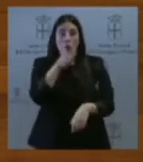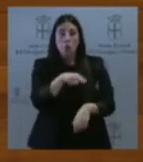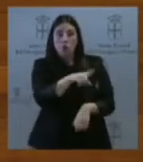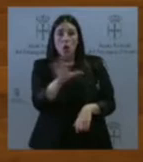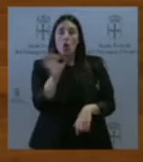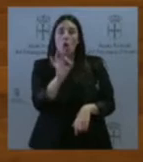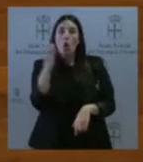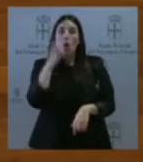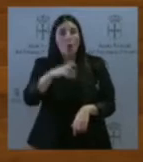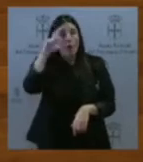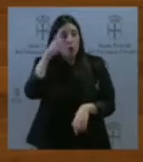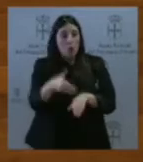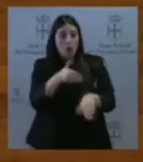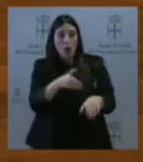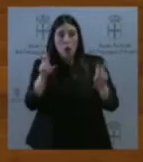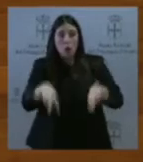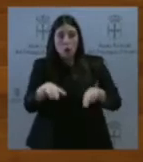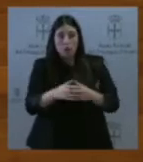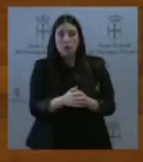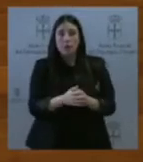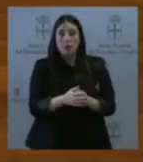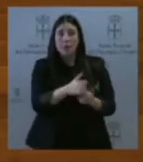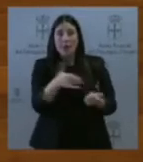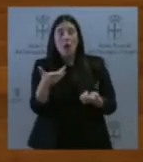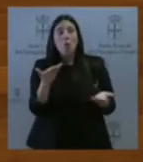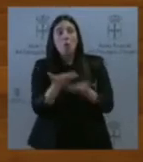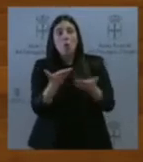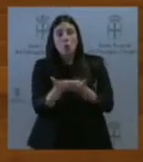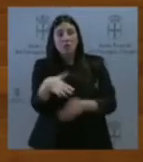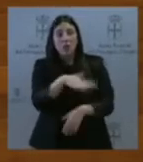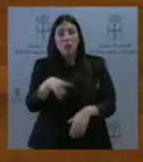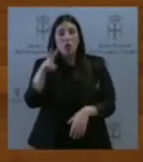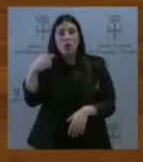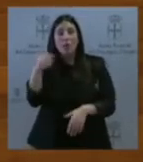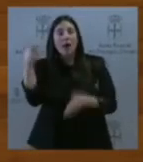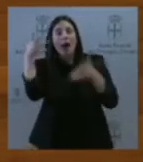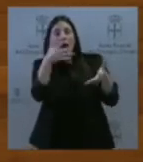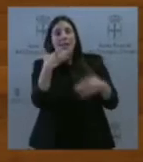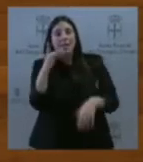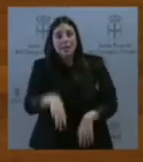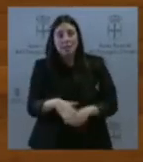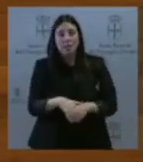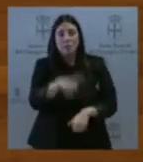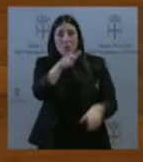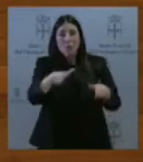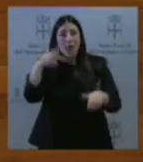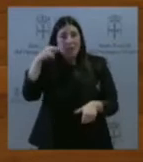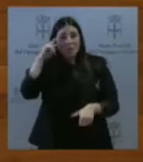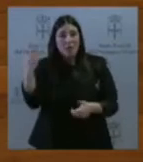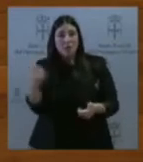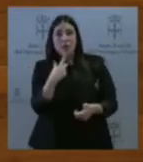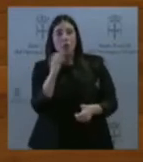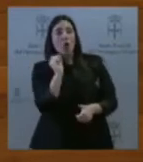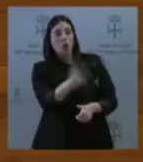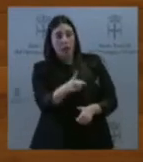ha asesorado en su propuesta para La Vega? ¿Quién ha sido el especialista que ha dado el visto bueno a su protocolo? Se lo pregunté al presidente en